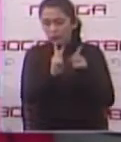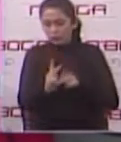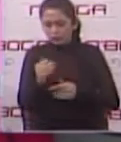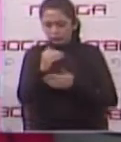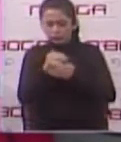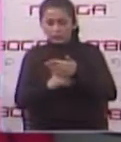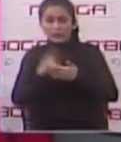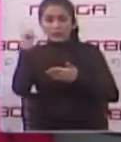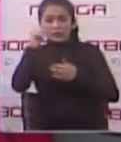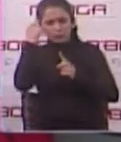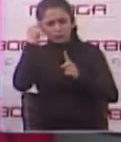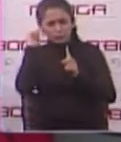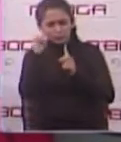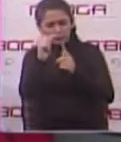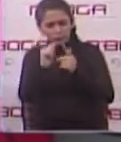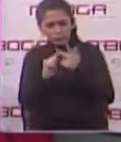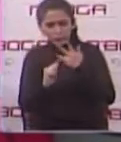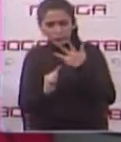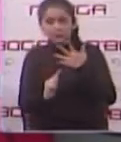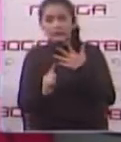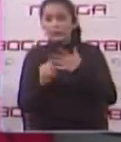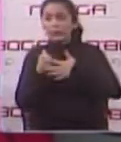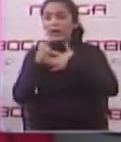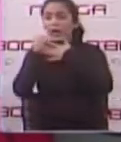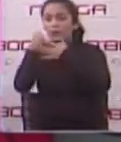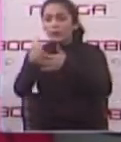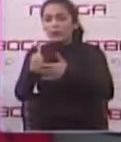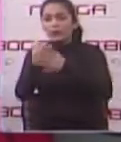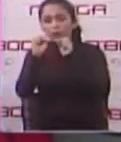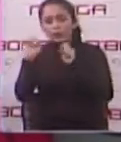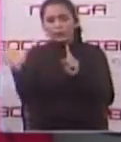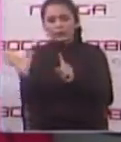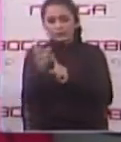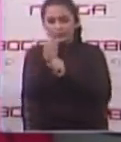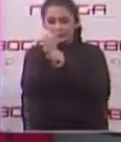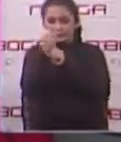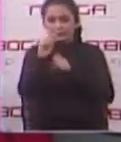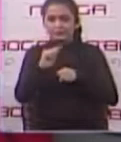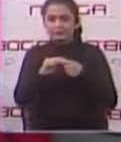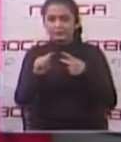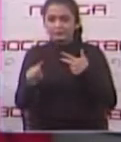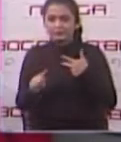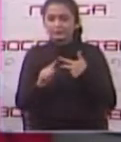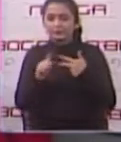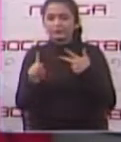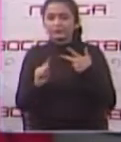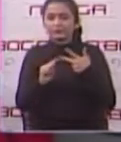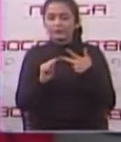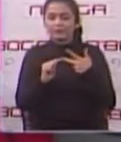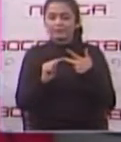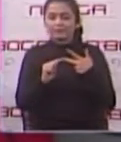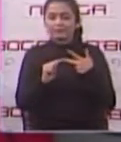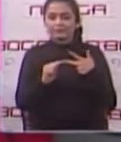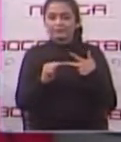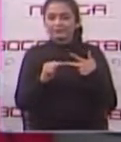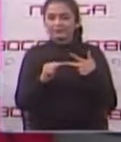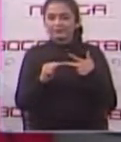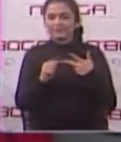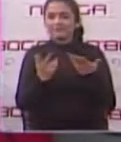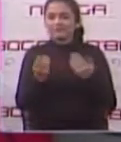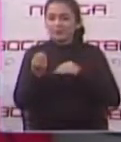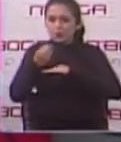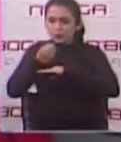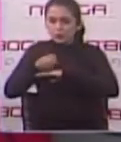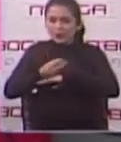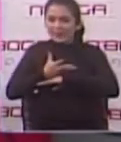puedan conseguir estos objetivos en un tiempo razonable. La número tres se refiere a sugerir e inspirar. Es